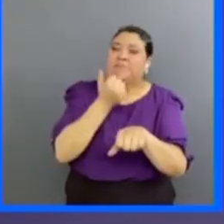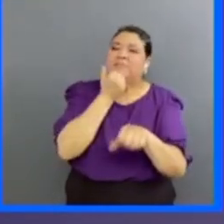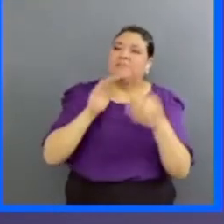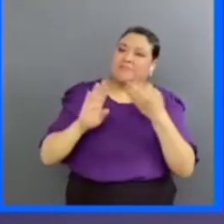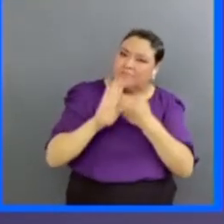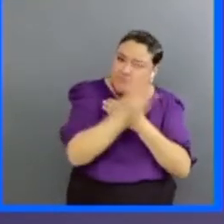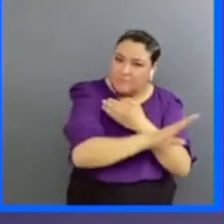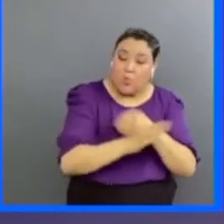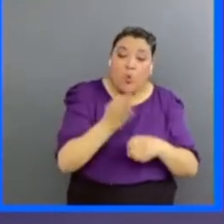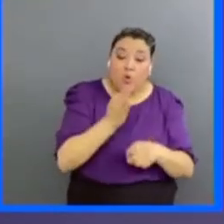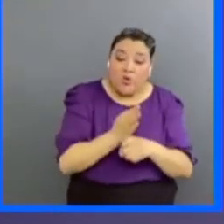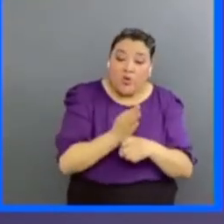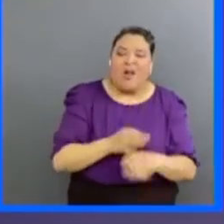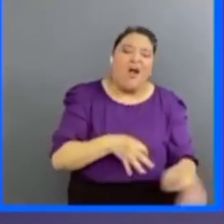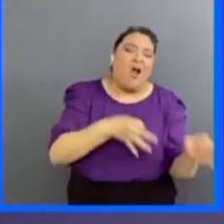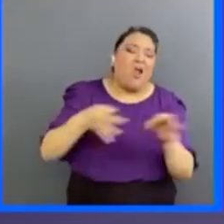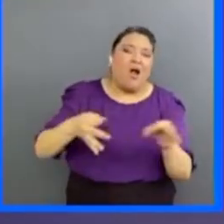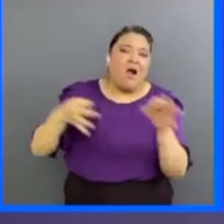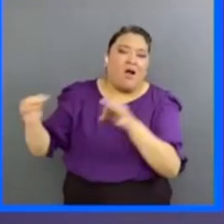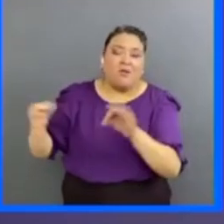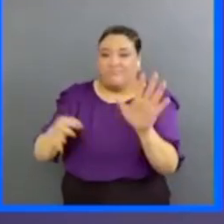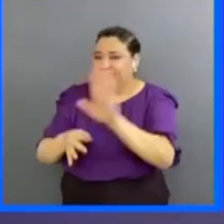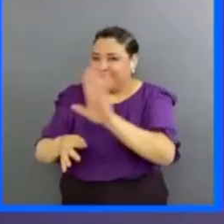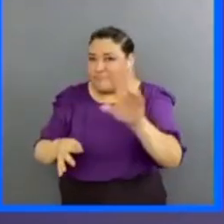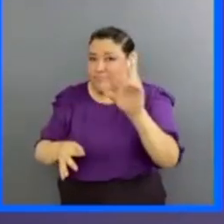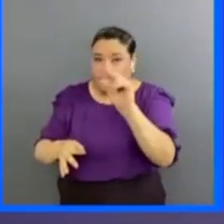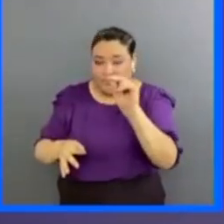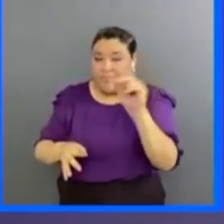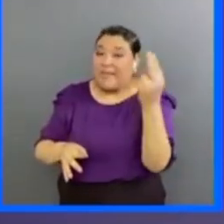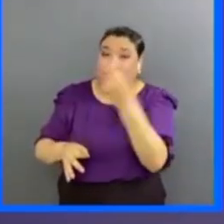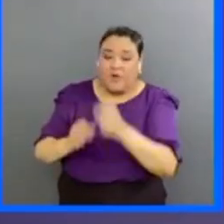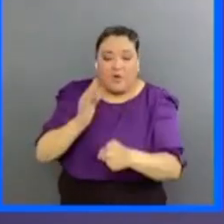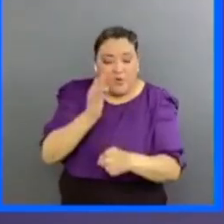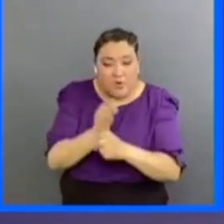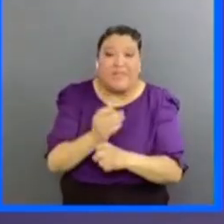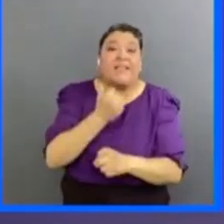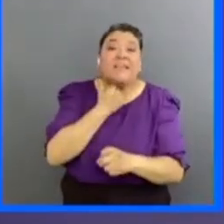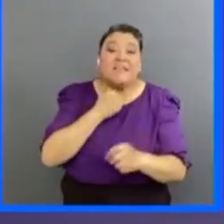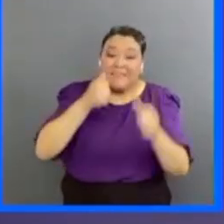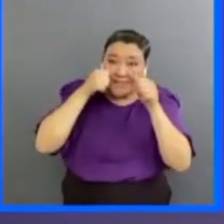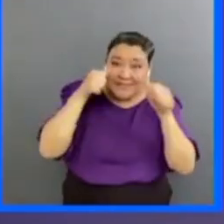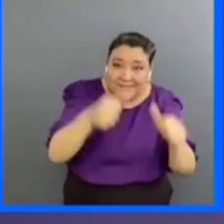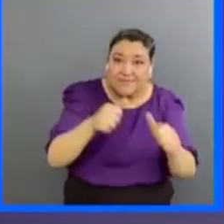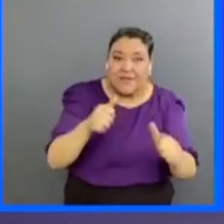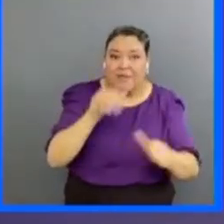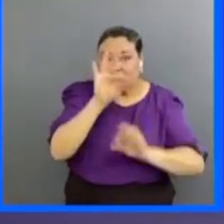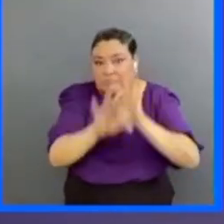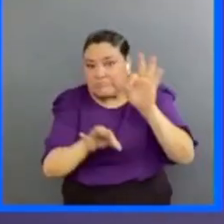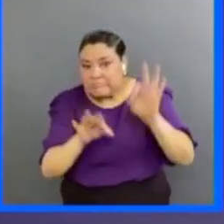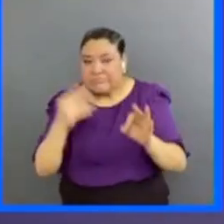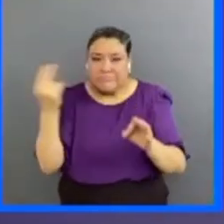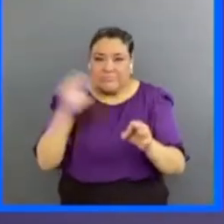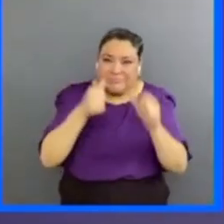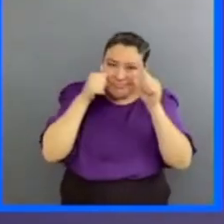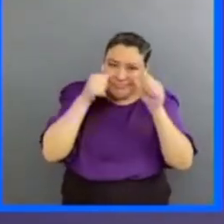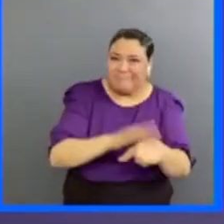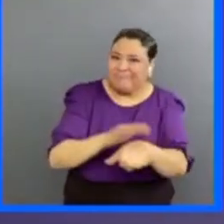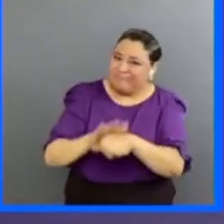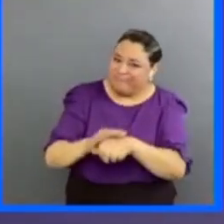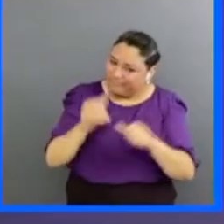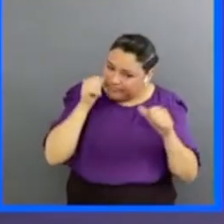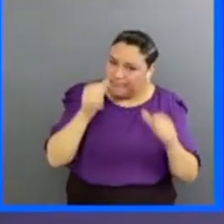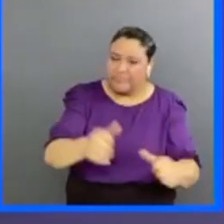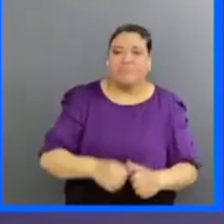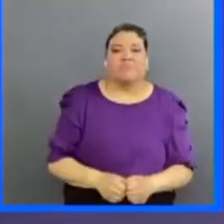las decisiones que puedan salvar vidas y reducir los costos sociales y económicos del consumo de alcohol. Para Plural